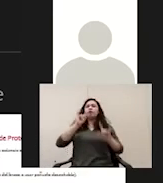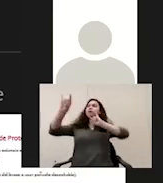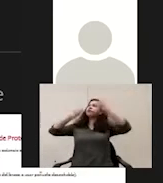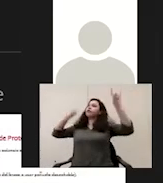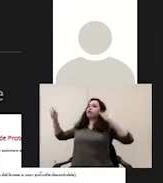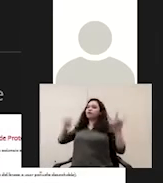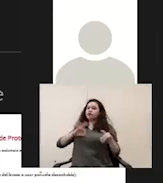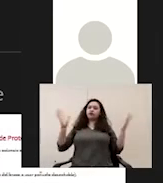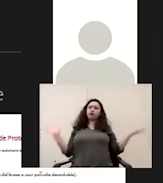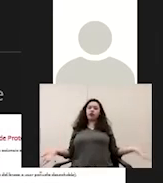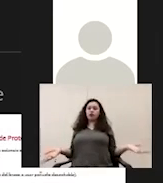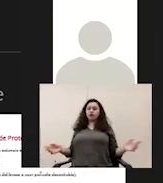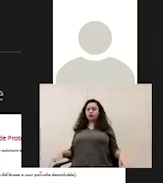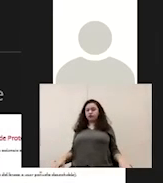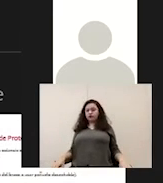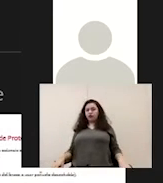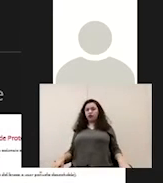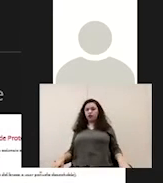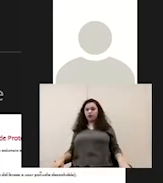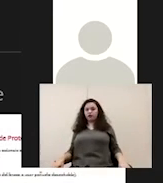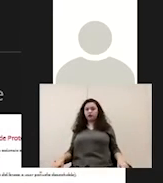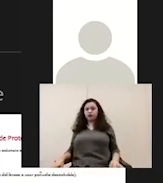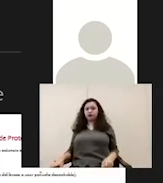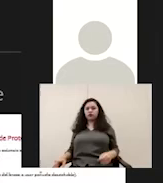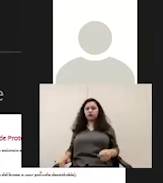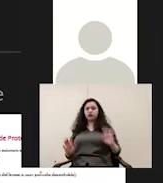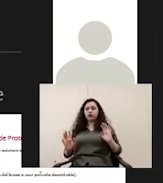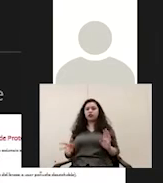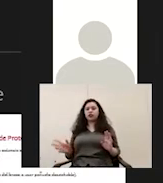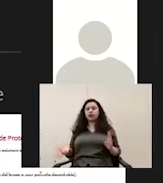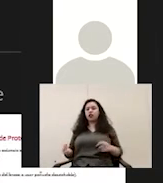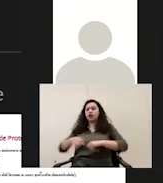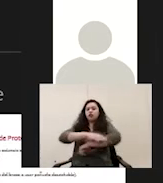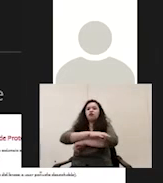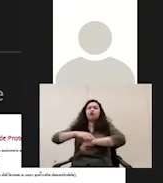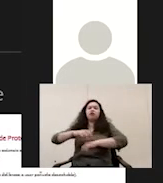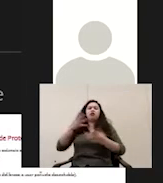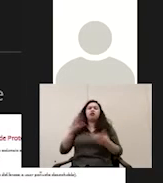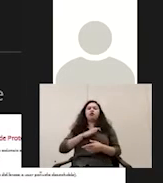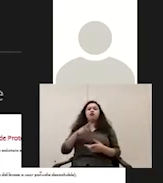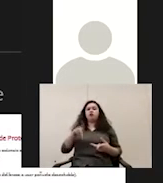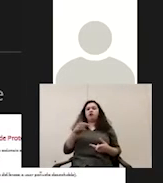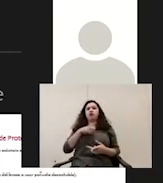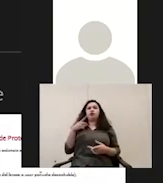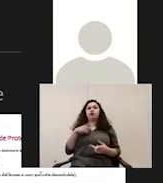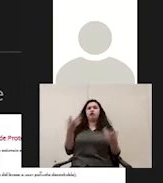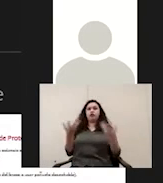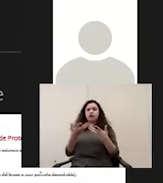ustedes quieren hacer a lo mejor unos más especializados con el logotipo de la escuela, lo pueden hacer, pero hay que hacerlo de manera continua.